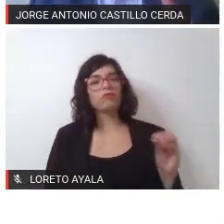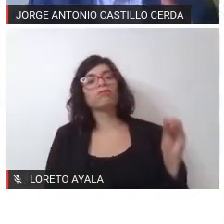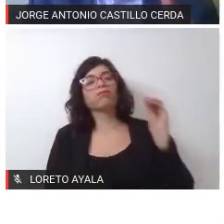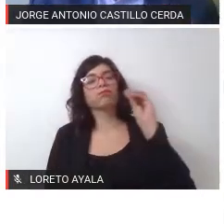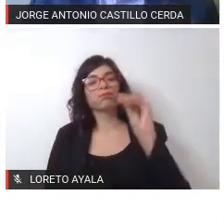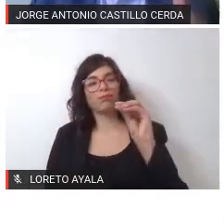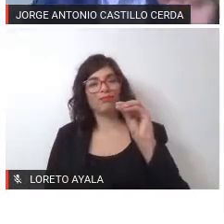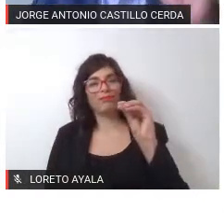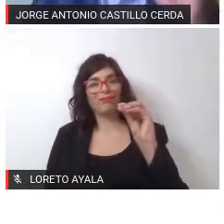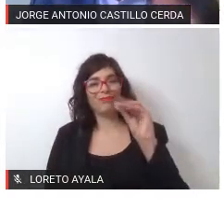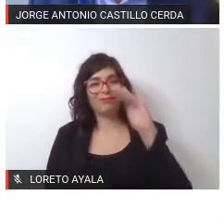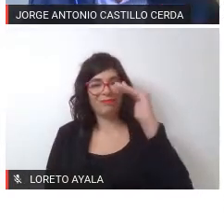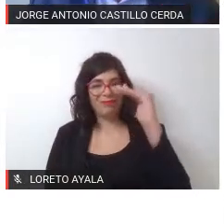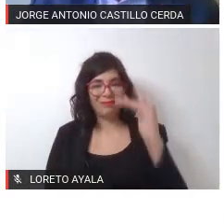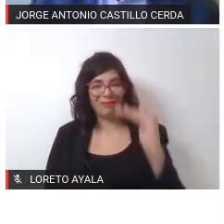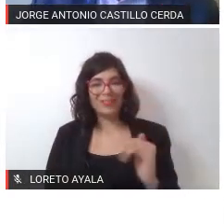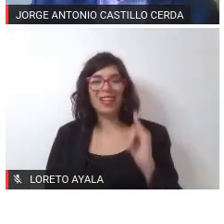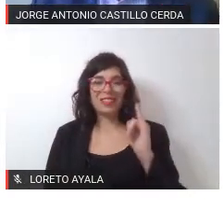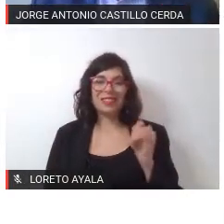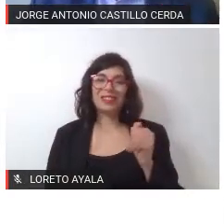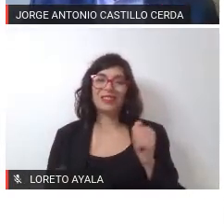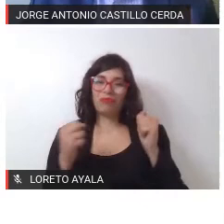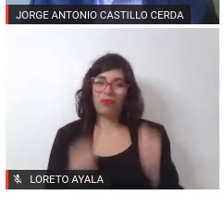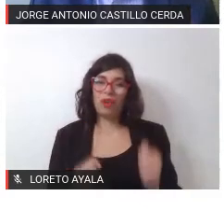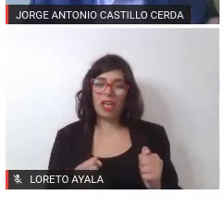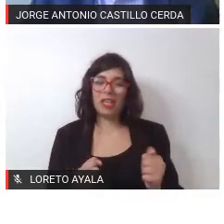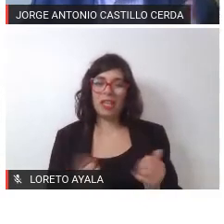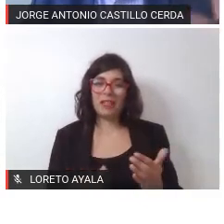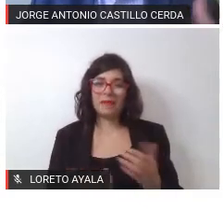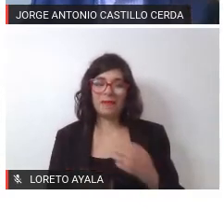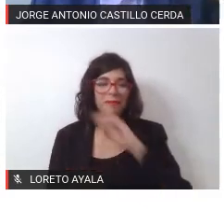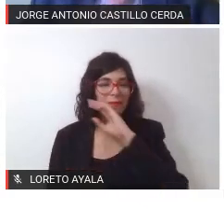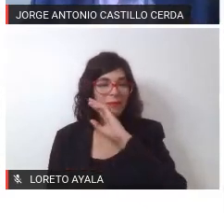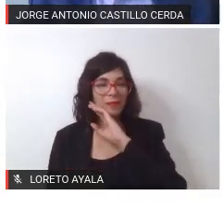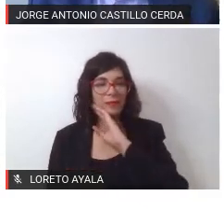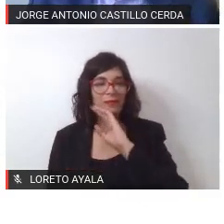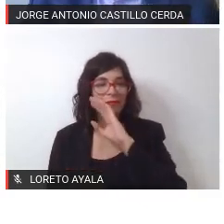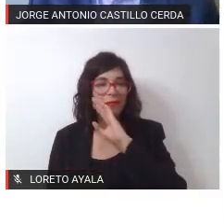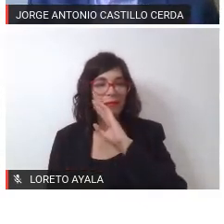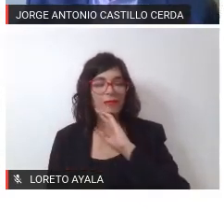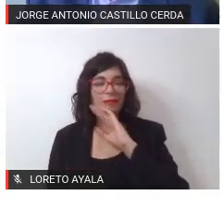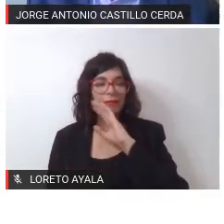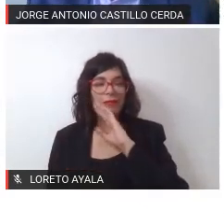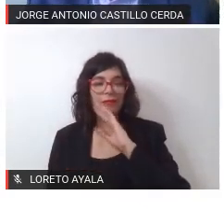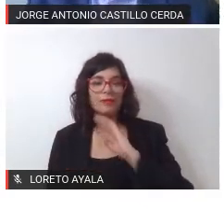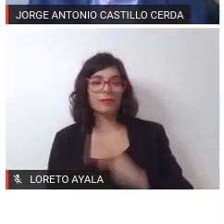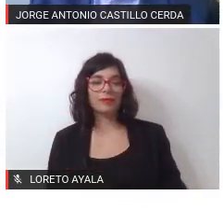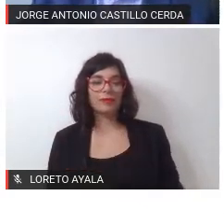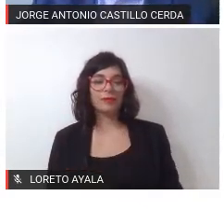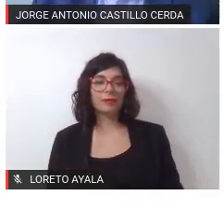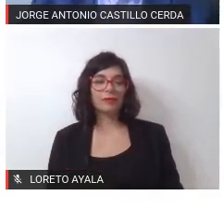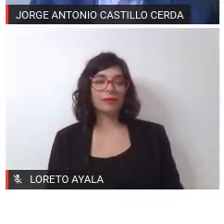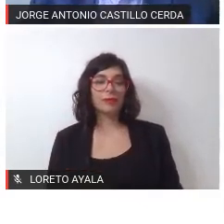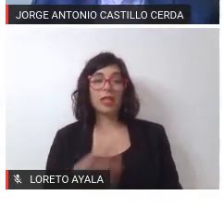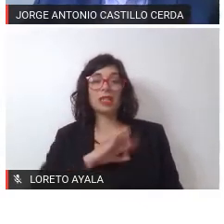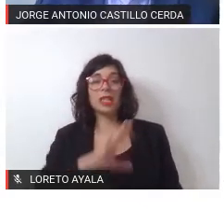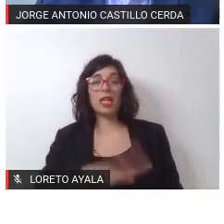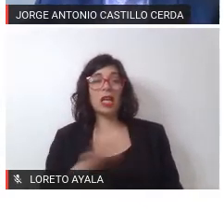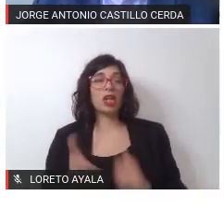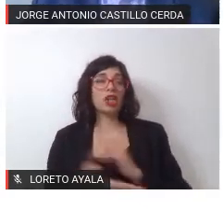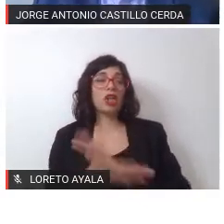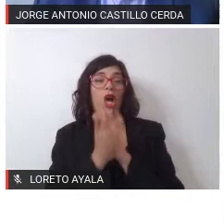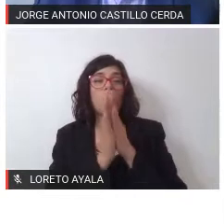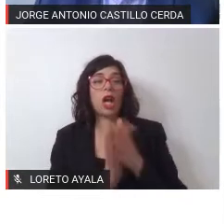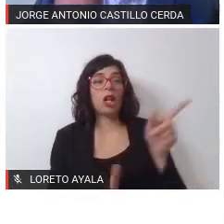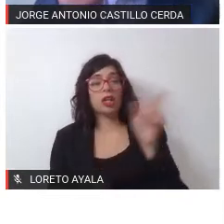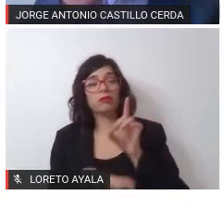que sí se puede, ¿ya? No es que nos dejen todos, en todo Chile nos dejaron fuera, no, no es así,